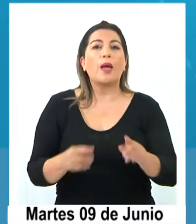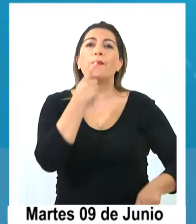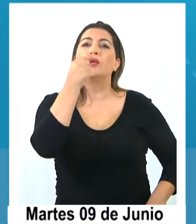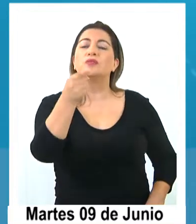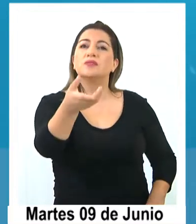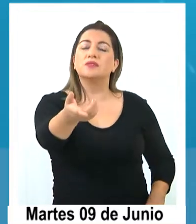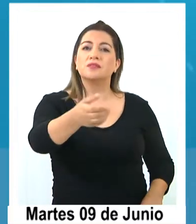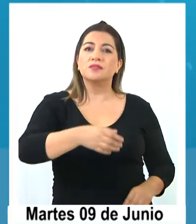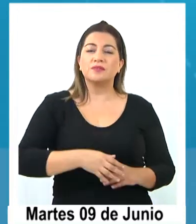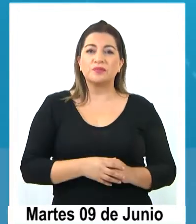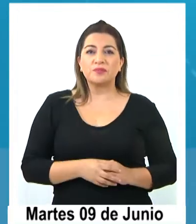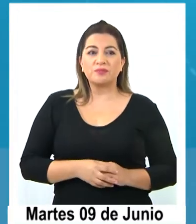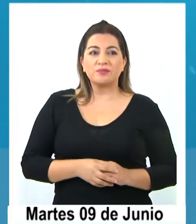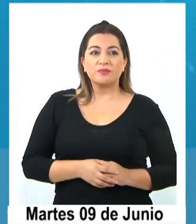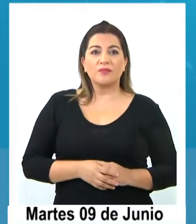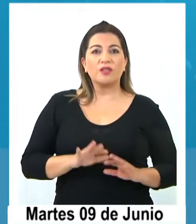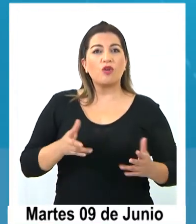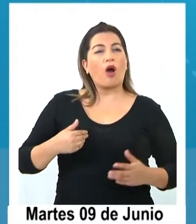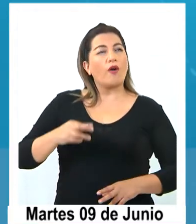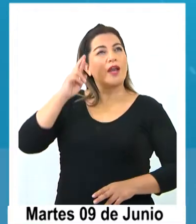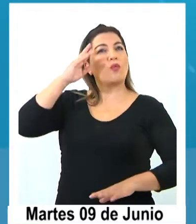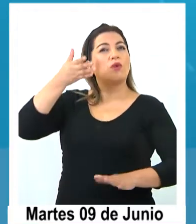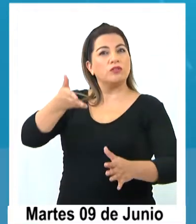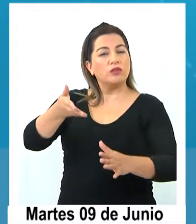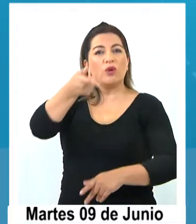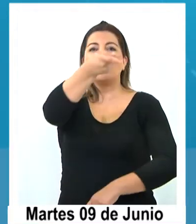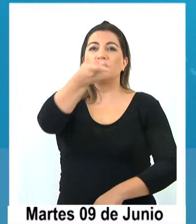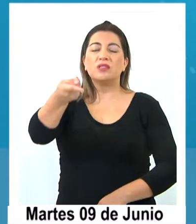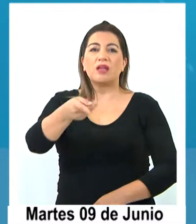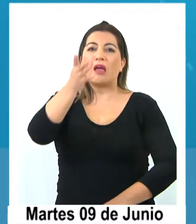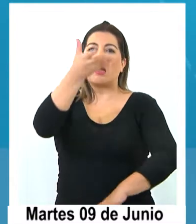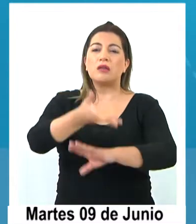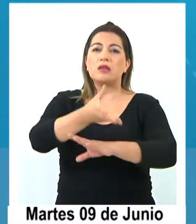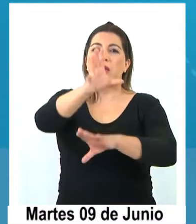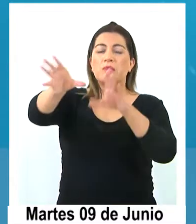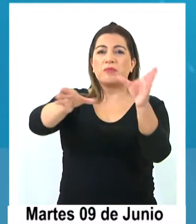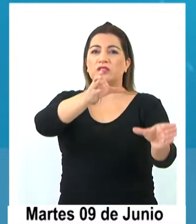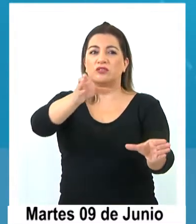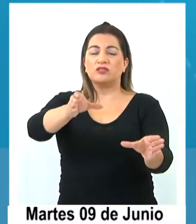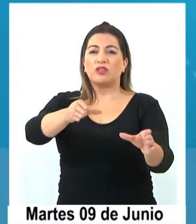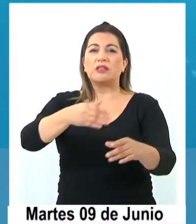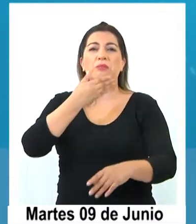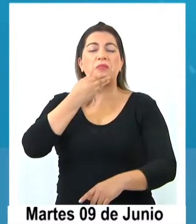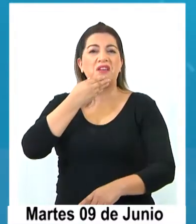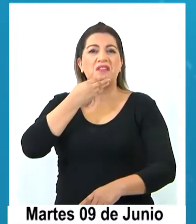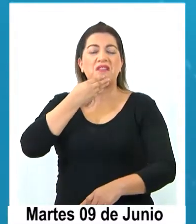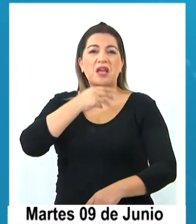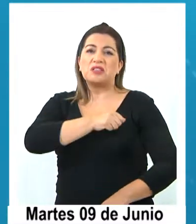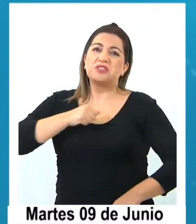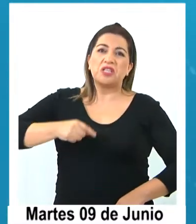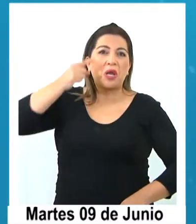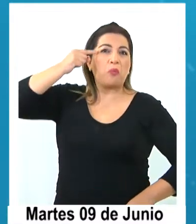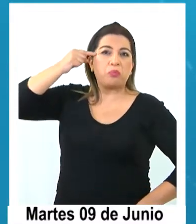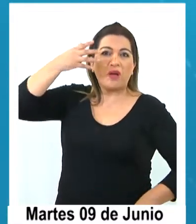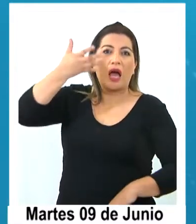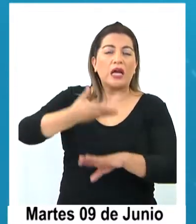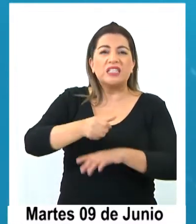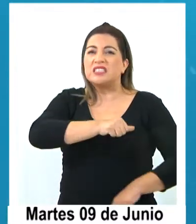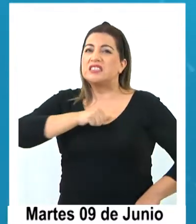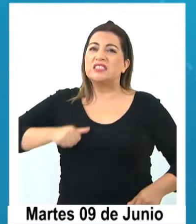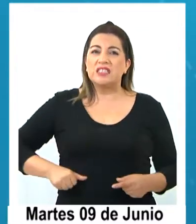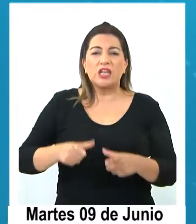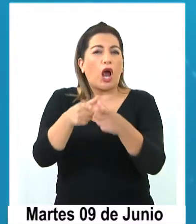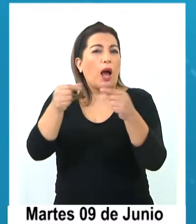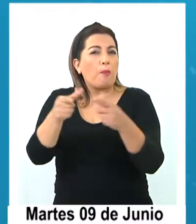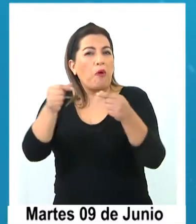Liliana, ustedes, ahora me acabo de acordar, ustedes que tienen una población oriental tan elevada. En tu país hay harto